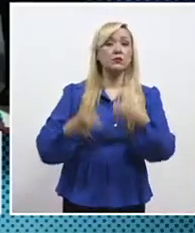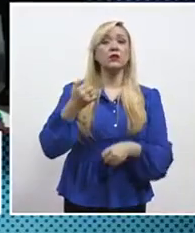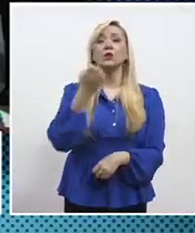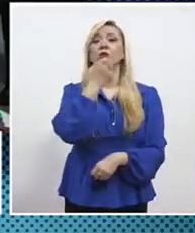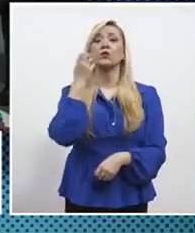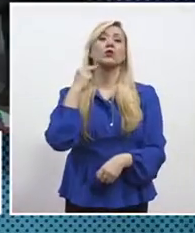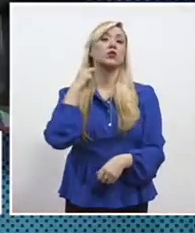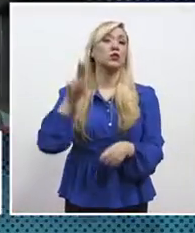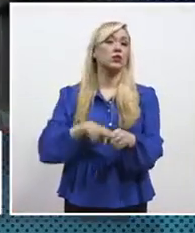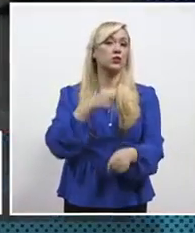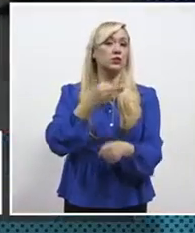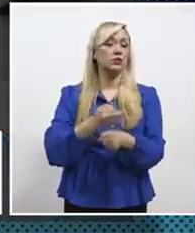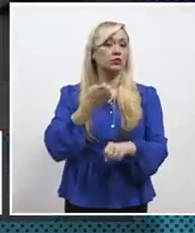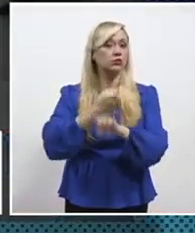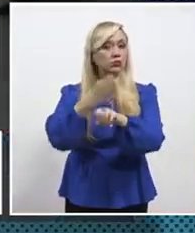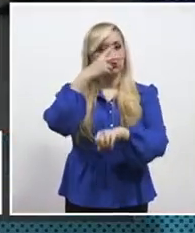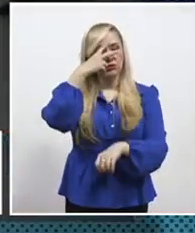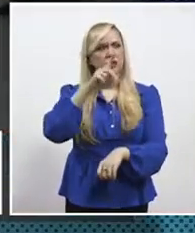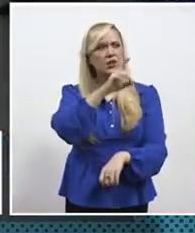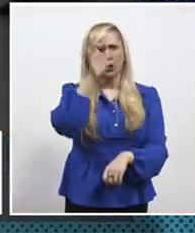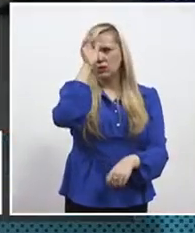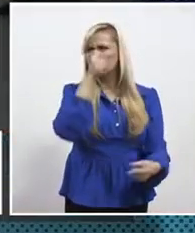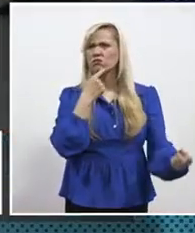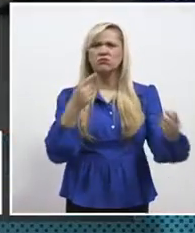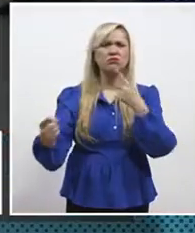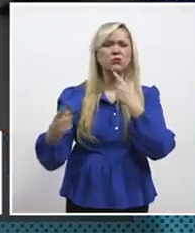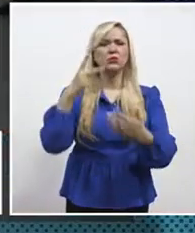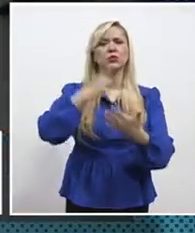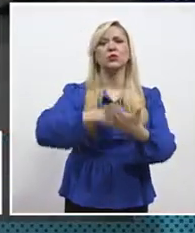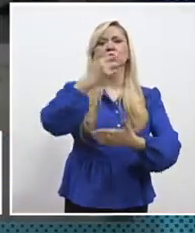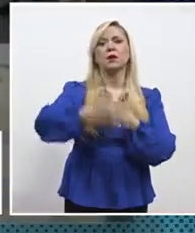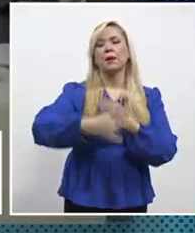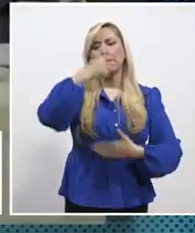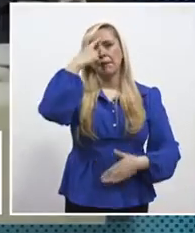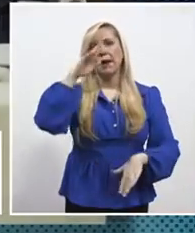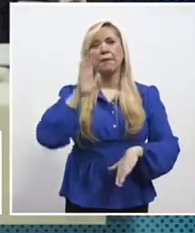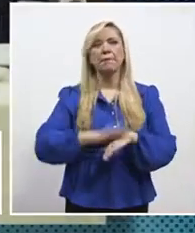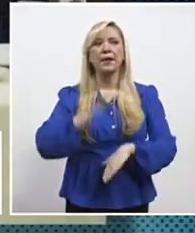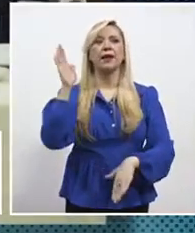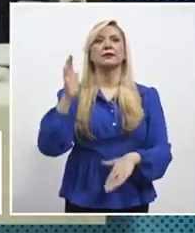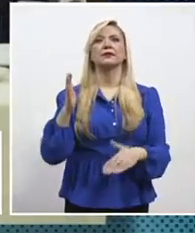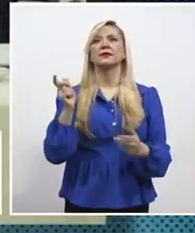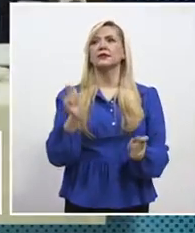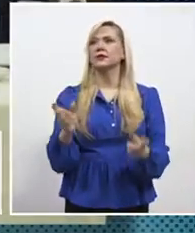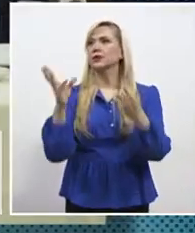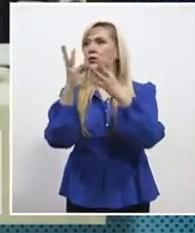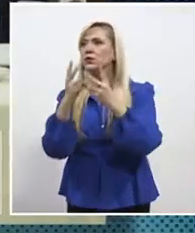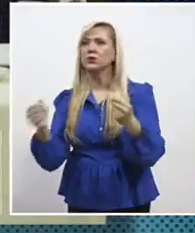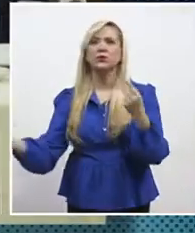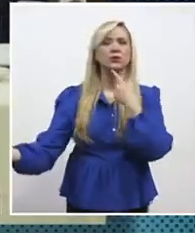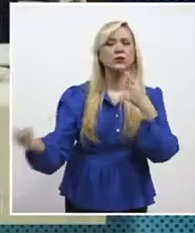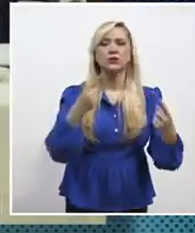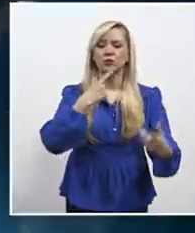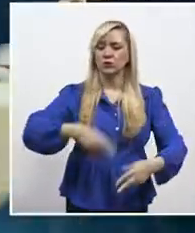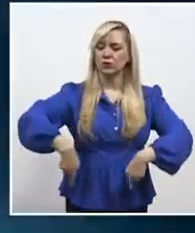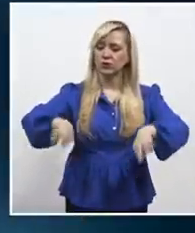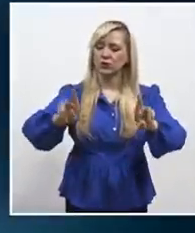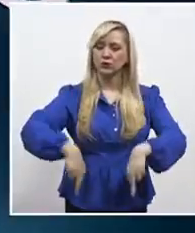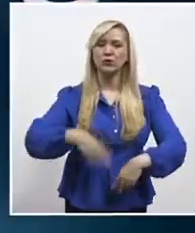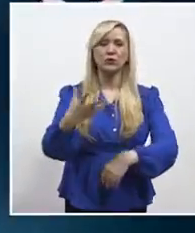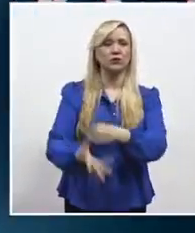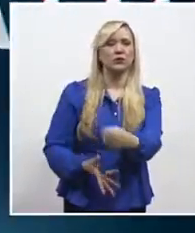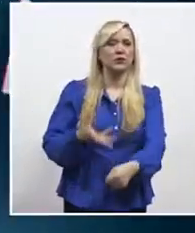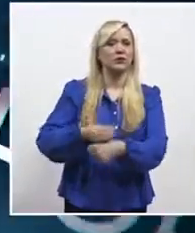Estado de México acordaron impulsar proyectos que permitan consolidar la mediación y la justicia restaurativa.